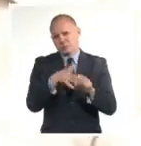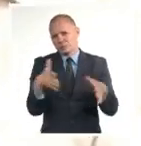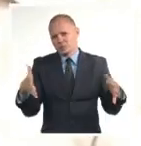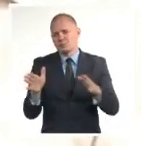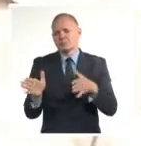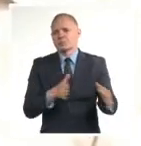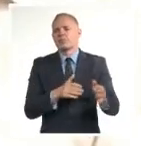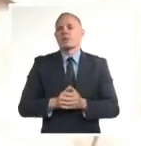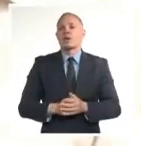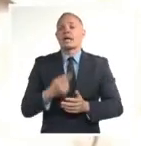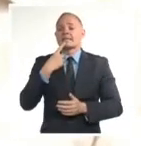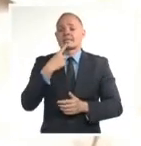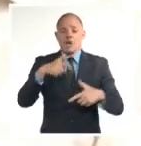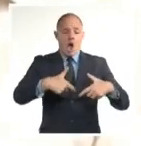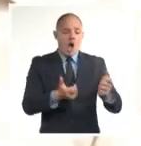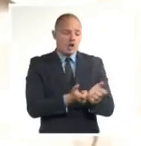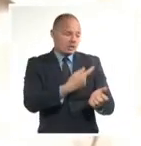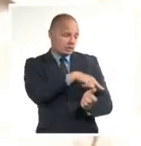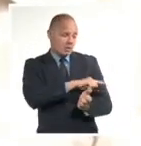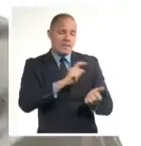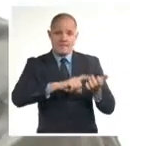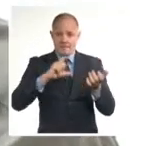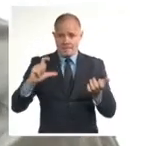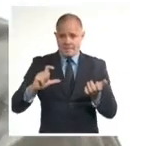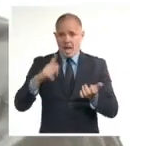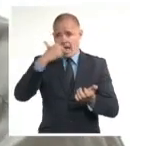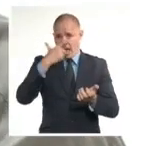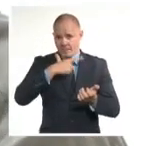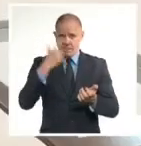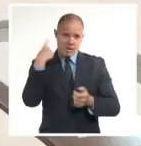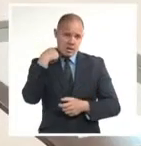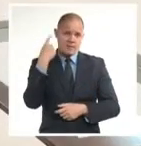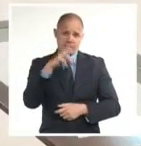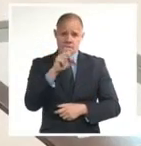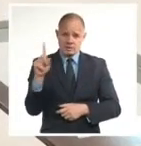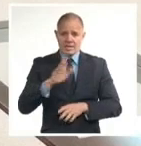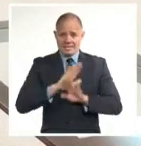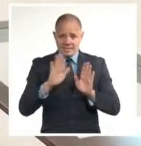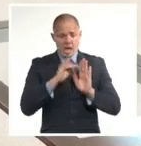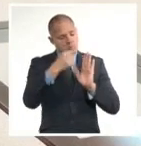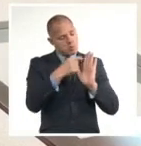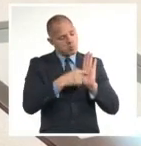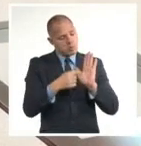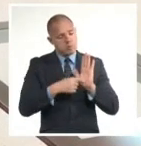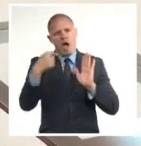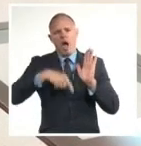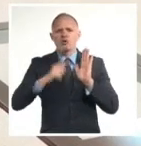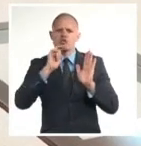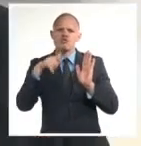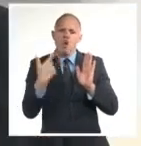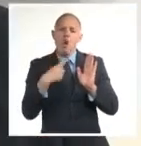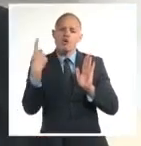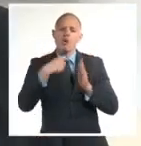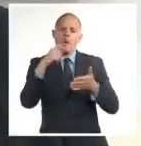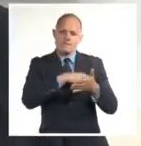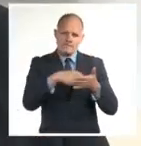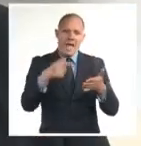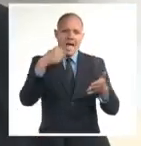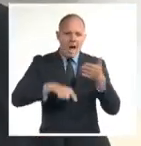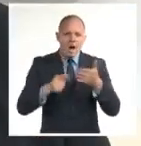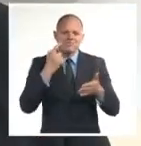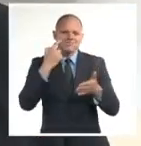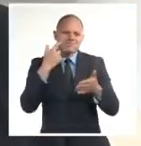que el octavo congreso del partido, celebrado en abril de 2021, nos dejó como retos fundamentales, convertidos en estrategias, la